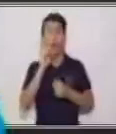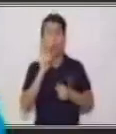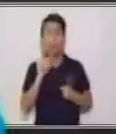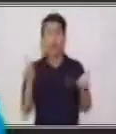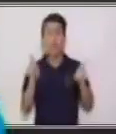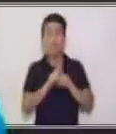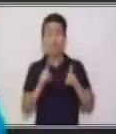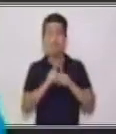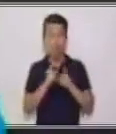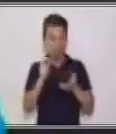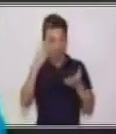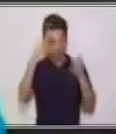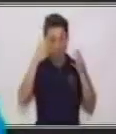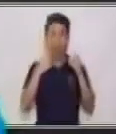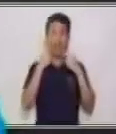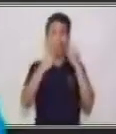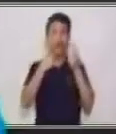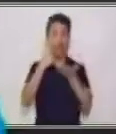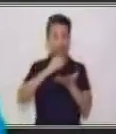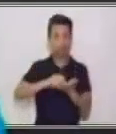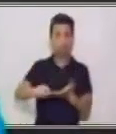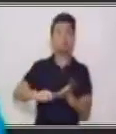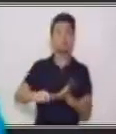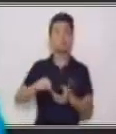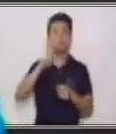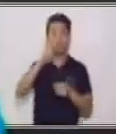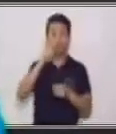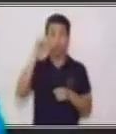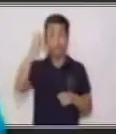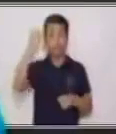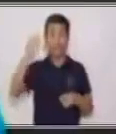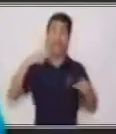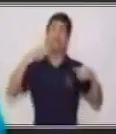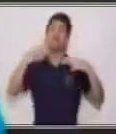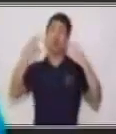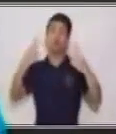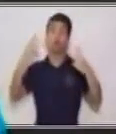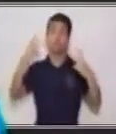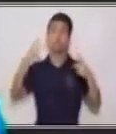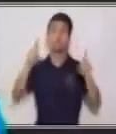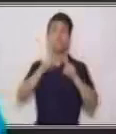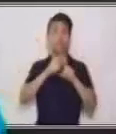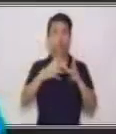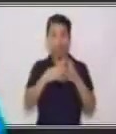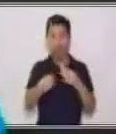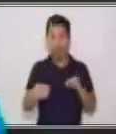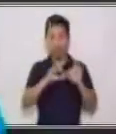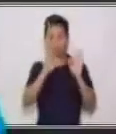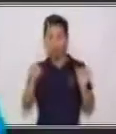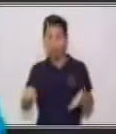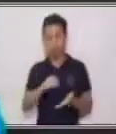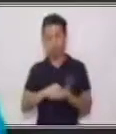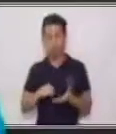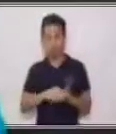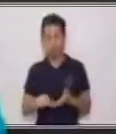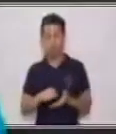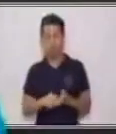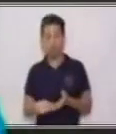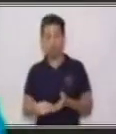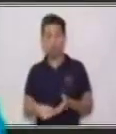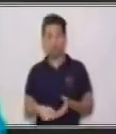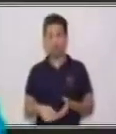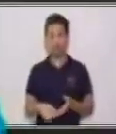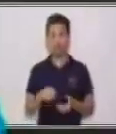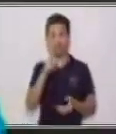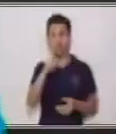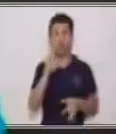y, porque, y estás divagando en cómo hablas, de la misma manera lo vas a escribir. Ese